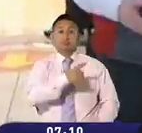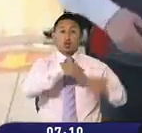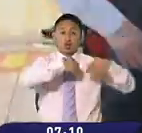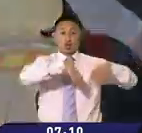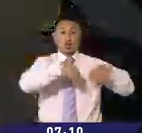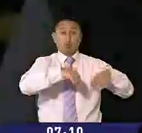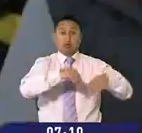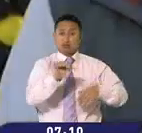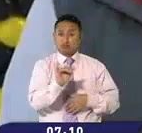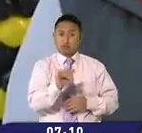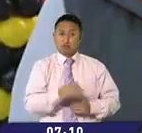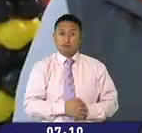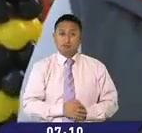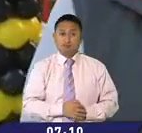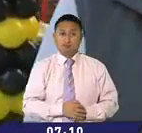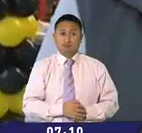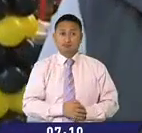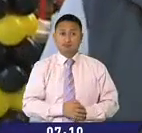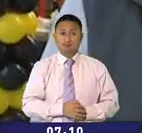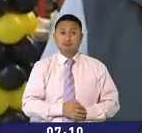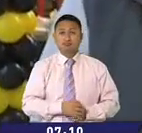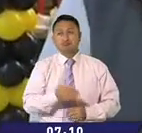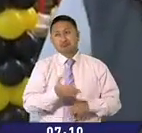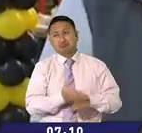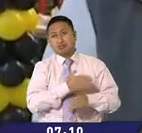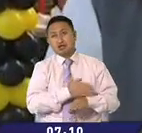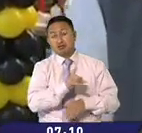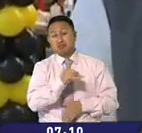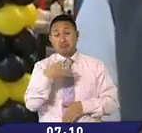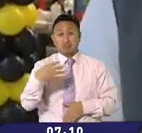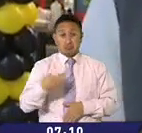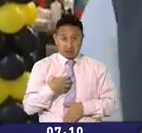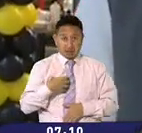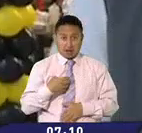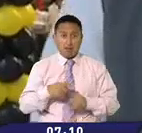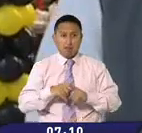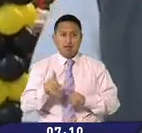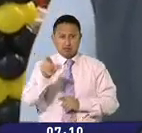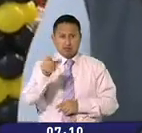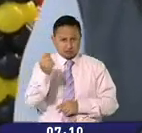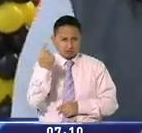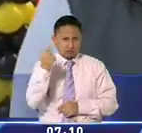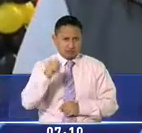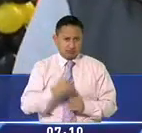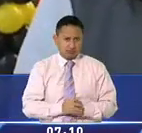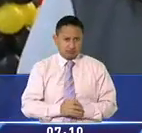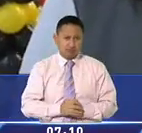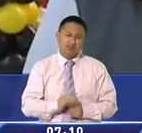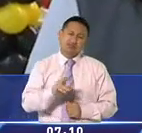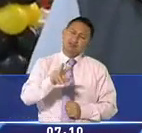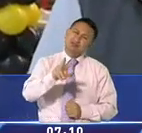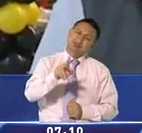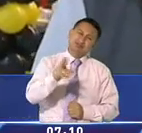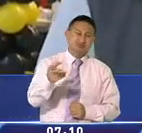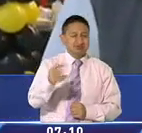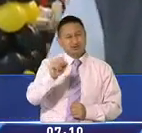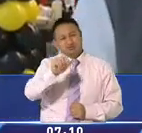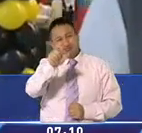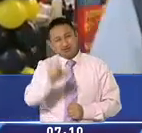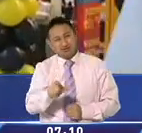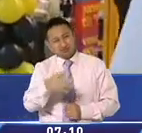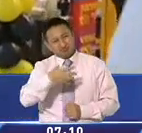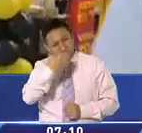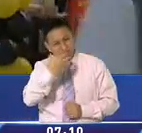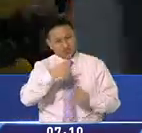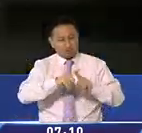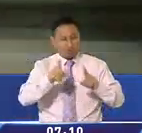momento alguna queja, pero han sabido entender en algunos momentos. Suele darse, pero ha habido bastante comprensión en el caso, ¿no? Con